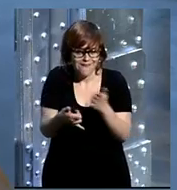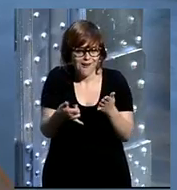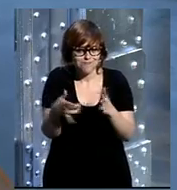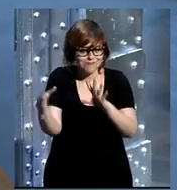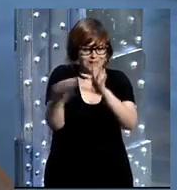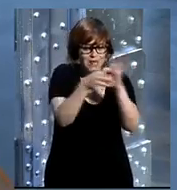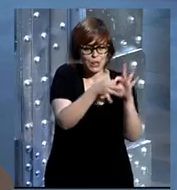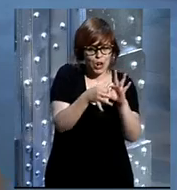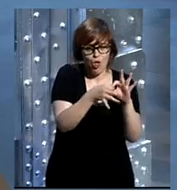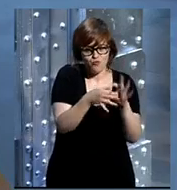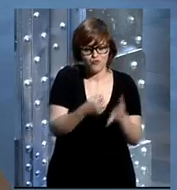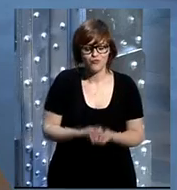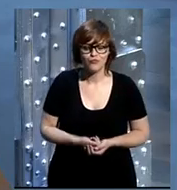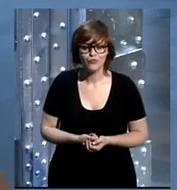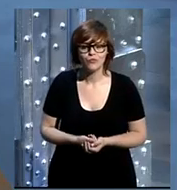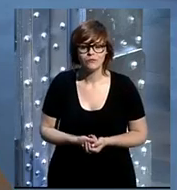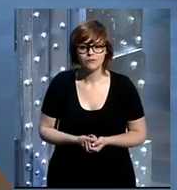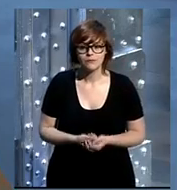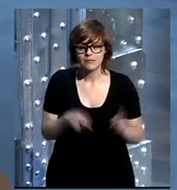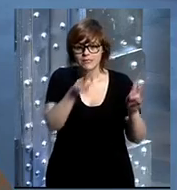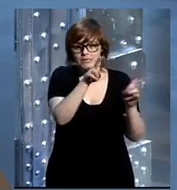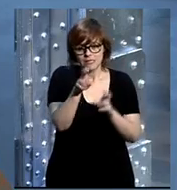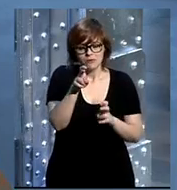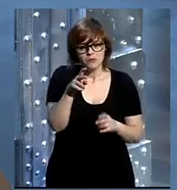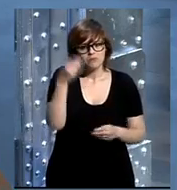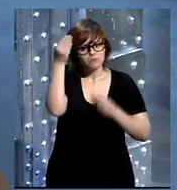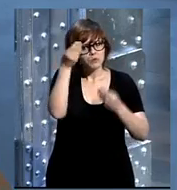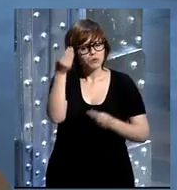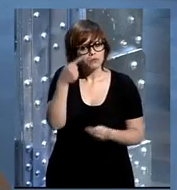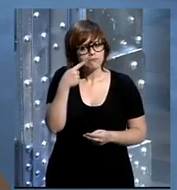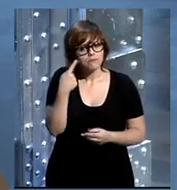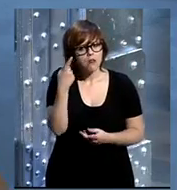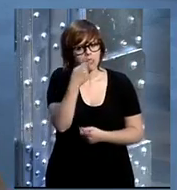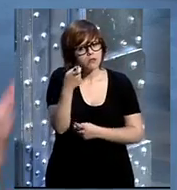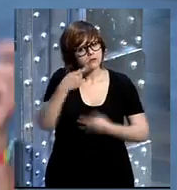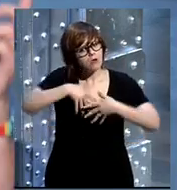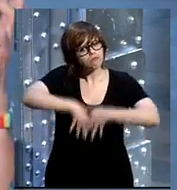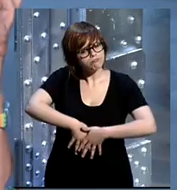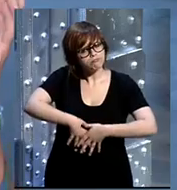pues están íntimamente vinculados. Este tema me parece que también es muy importante tenerlo en cuenta, y todo lo que sea